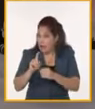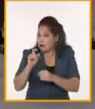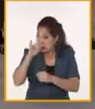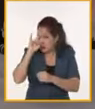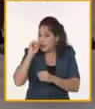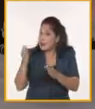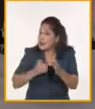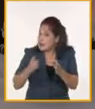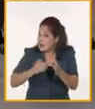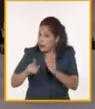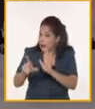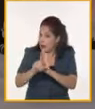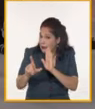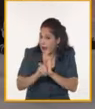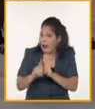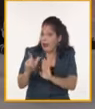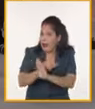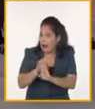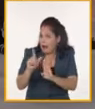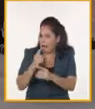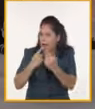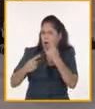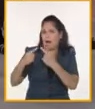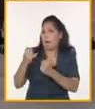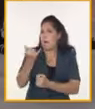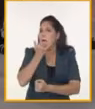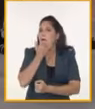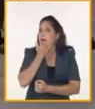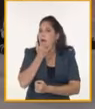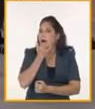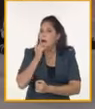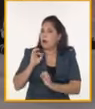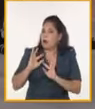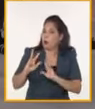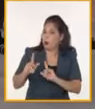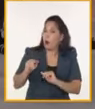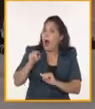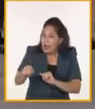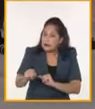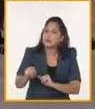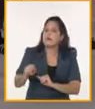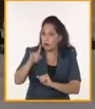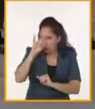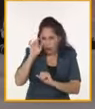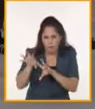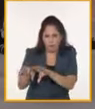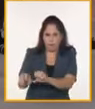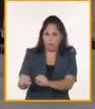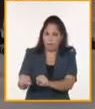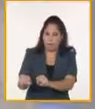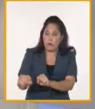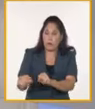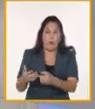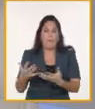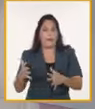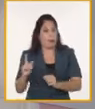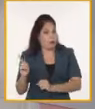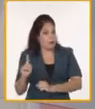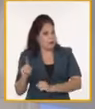la legalidad la chapucería cualquier manifestación de corrupción Y ahí sí nos tiene que no puede temblar la mano en